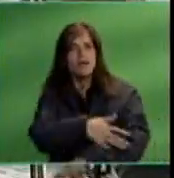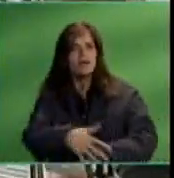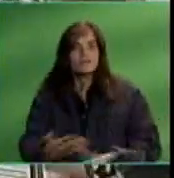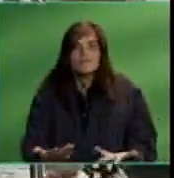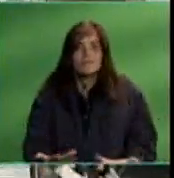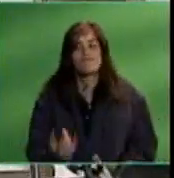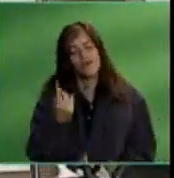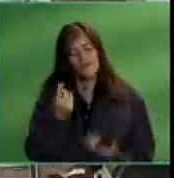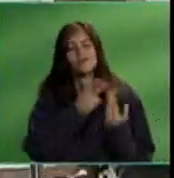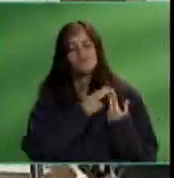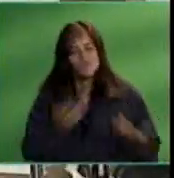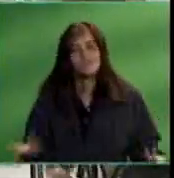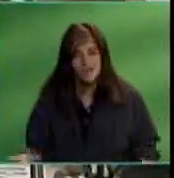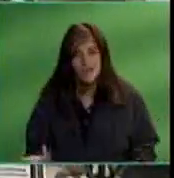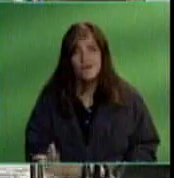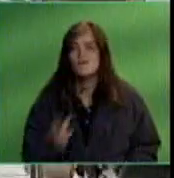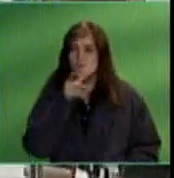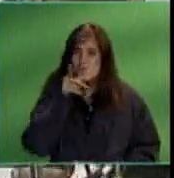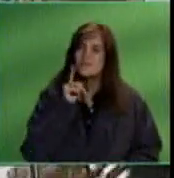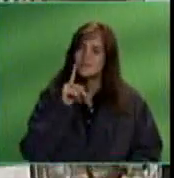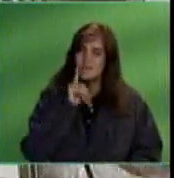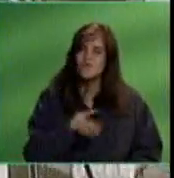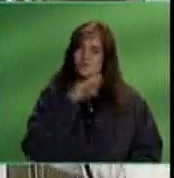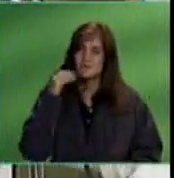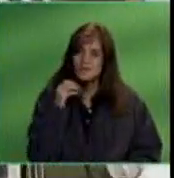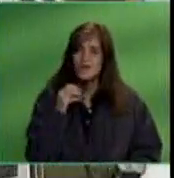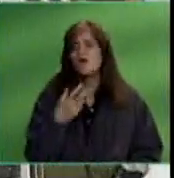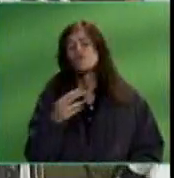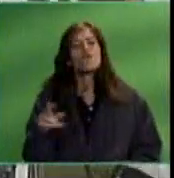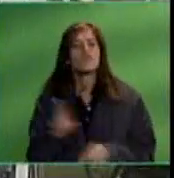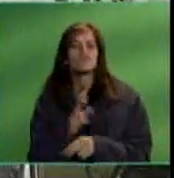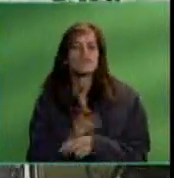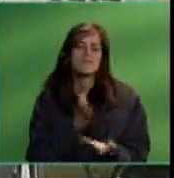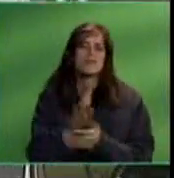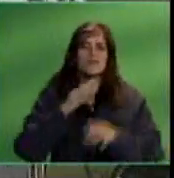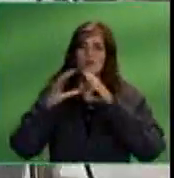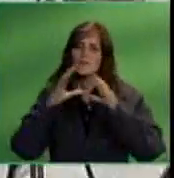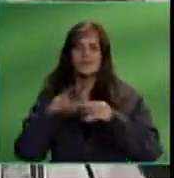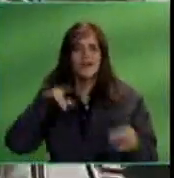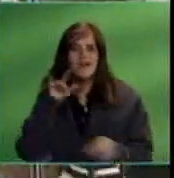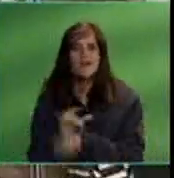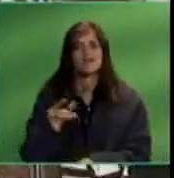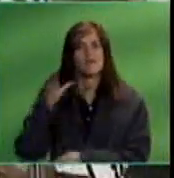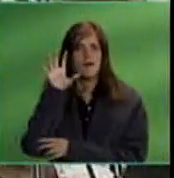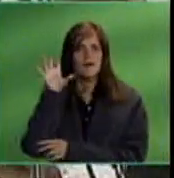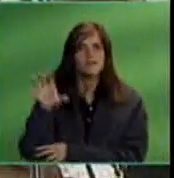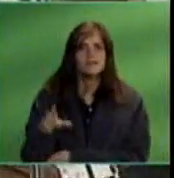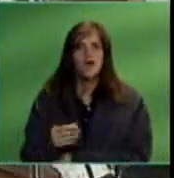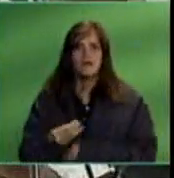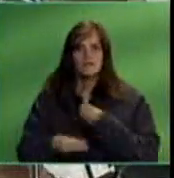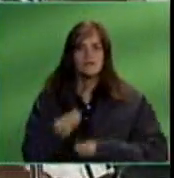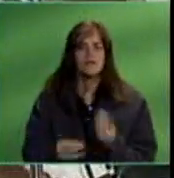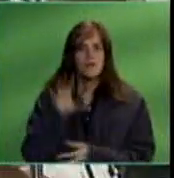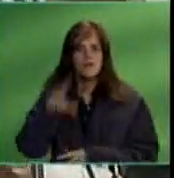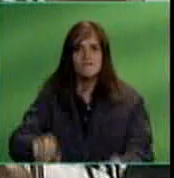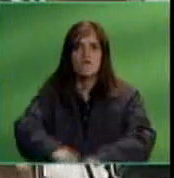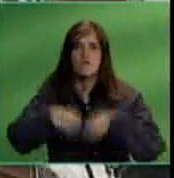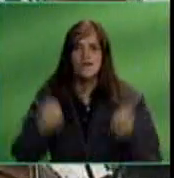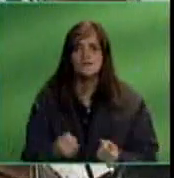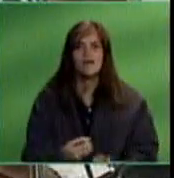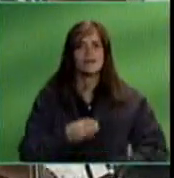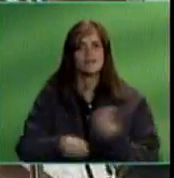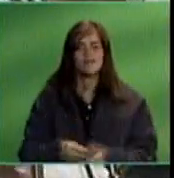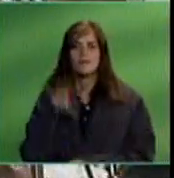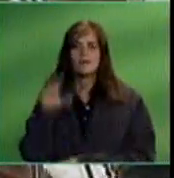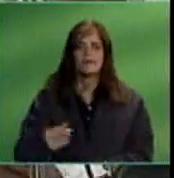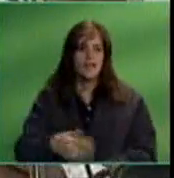no soy ir responsable no sea mentiroso no trate de utilizar los medios de comunicación para engañar al país para llevar al país a la violencia para llevar al